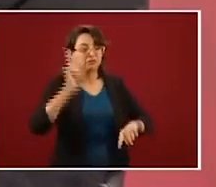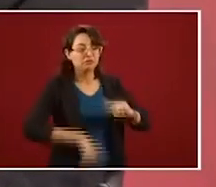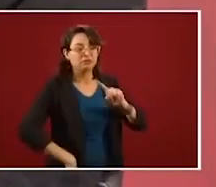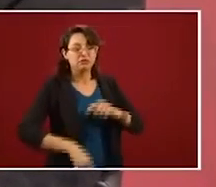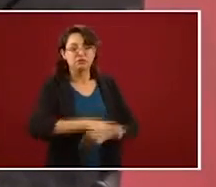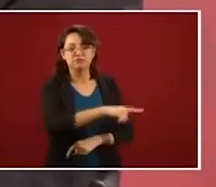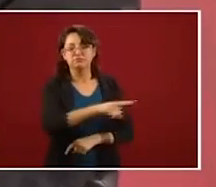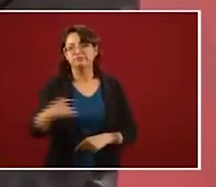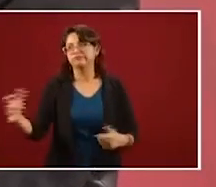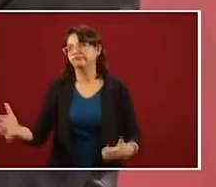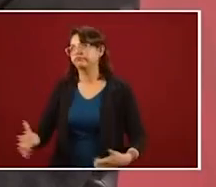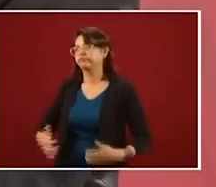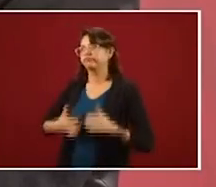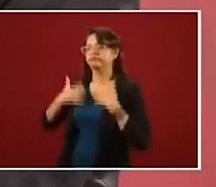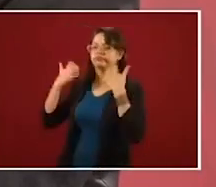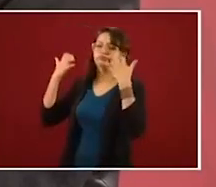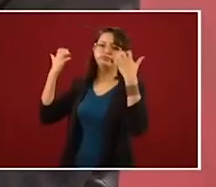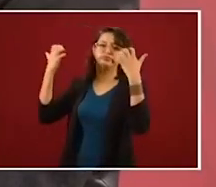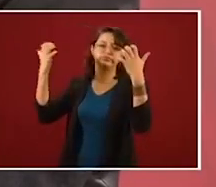mayor.